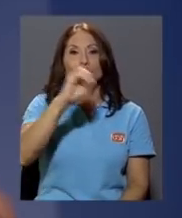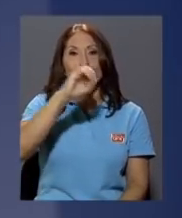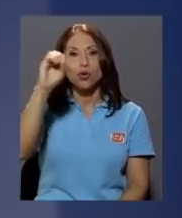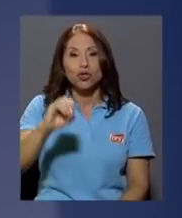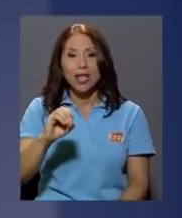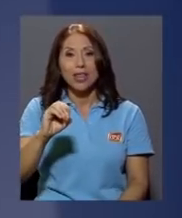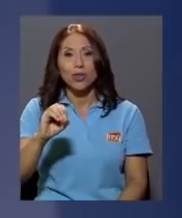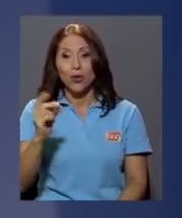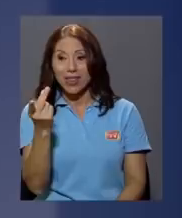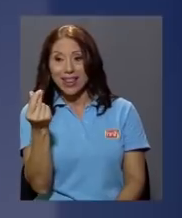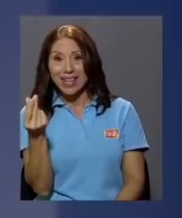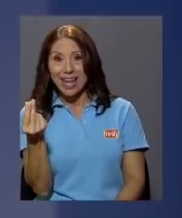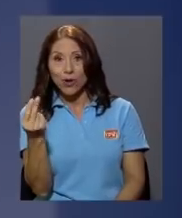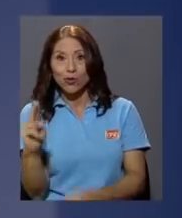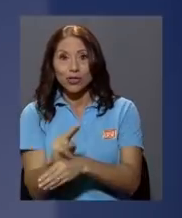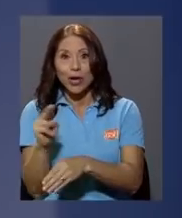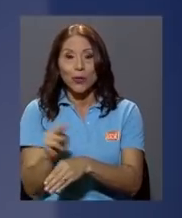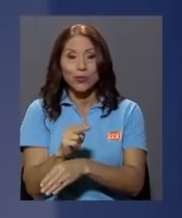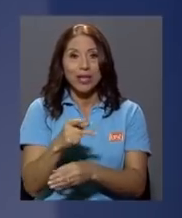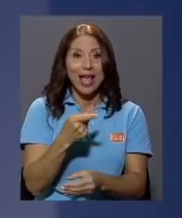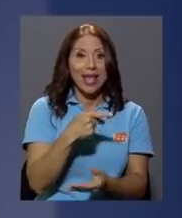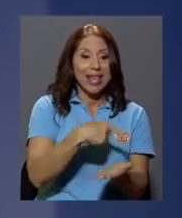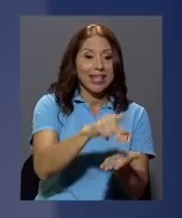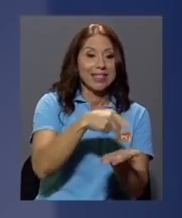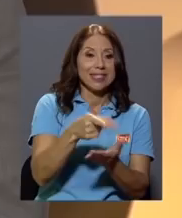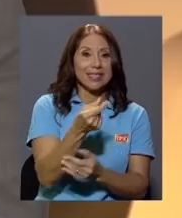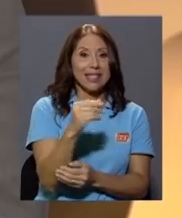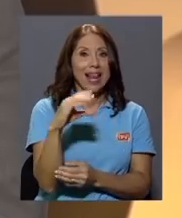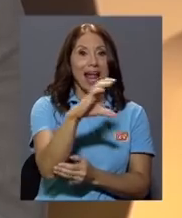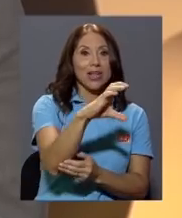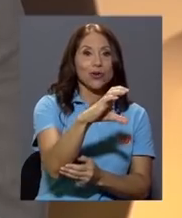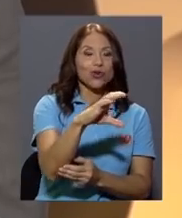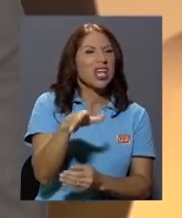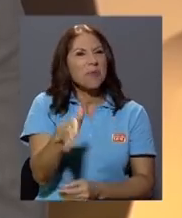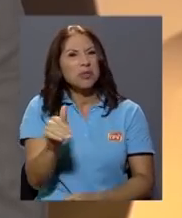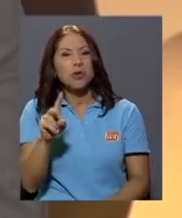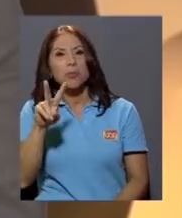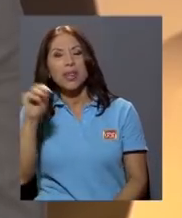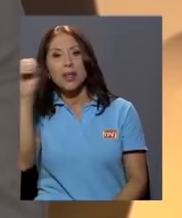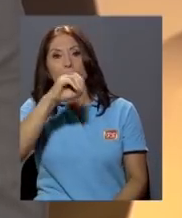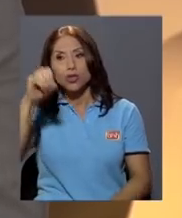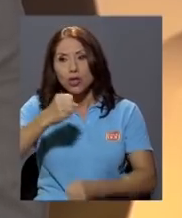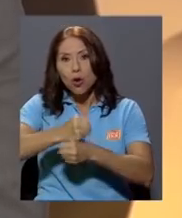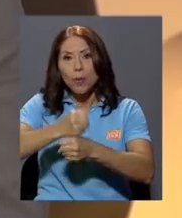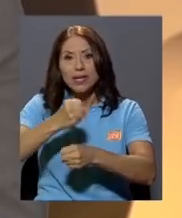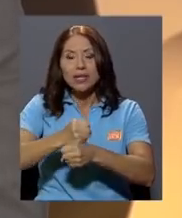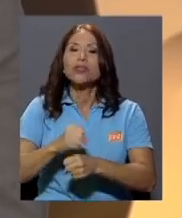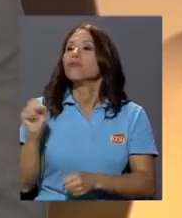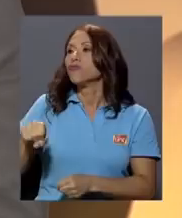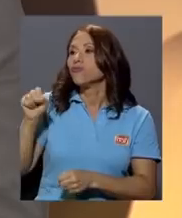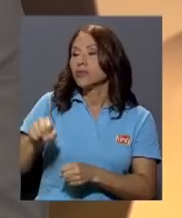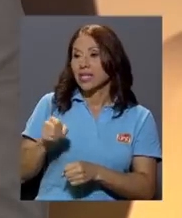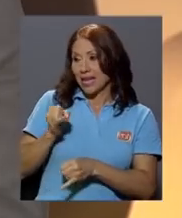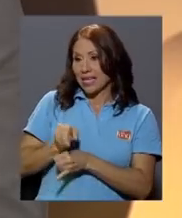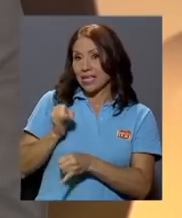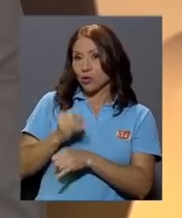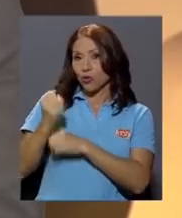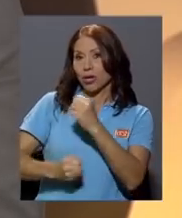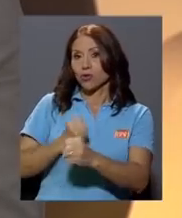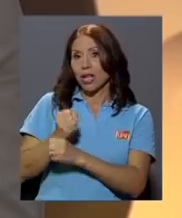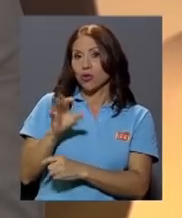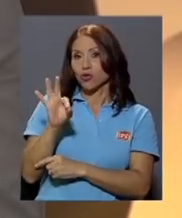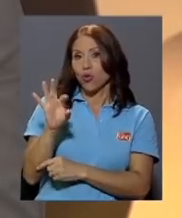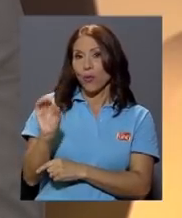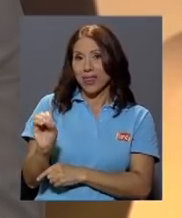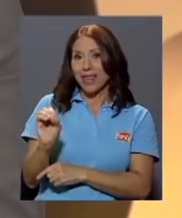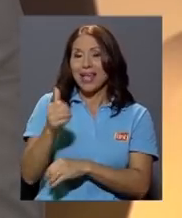en salarios versus un 20%, me parece, en operaciones. Efectivamente, la institución estableció en los años 90 una